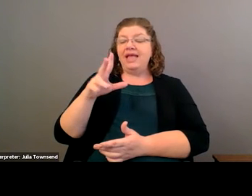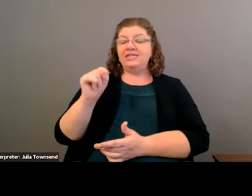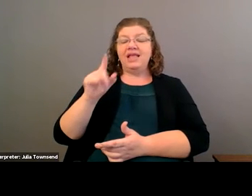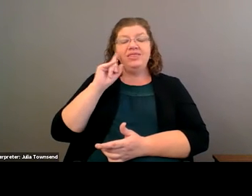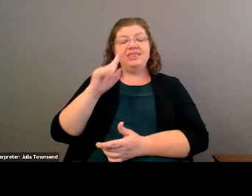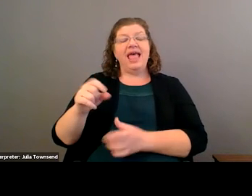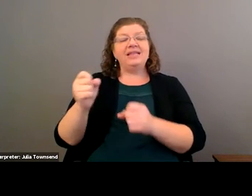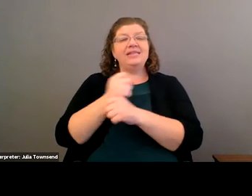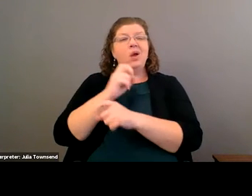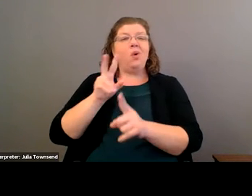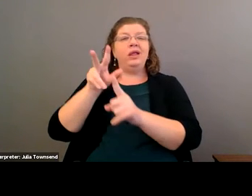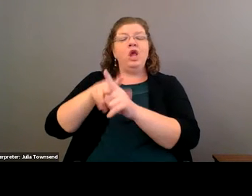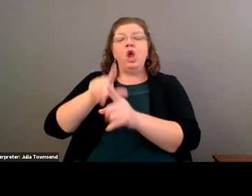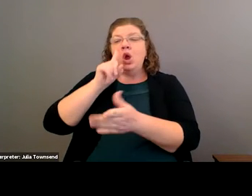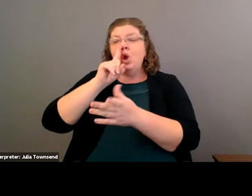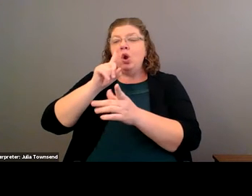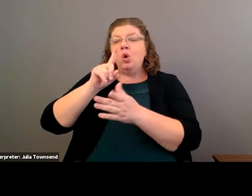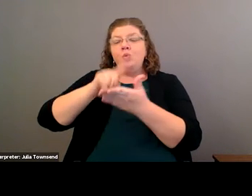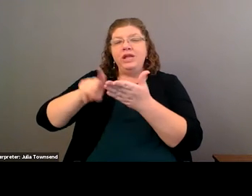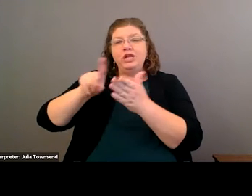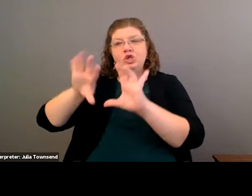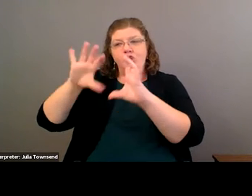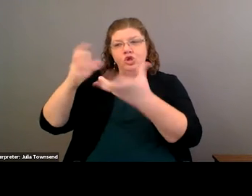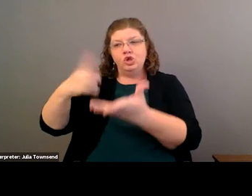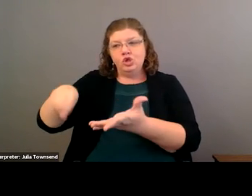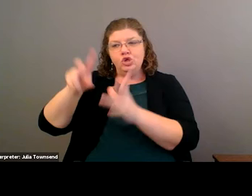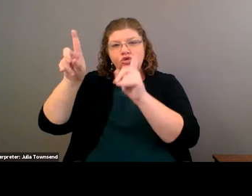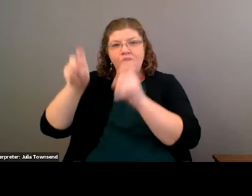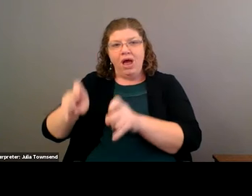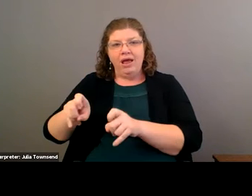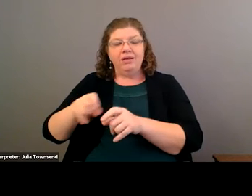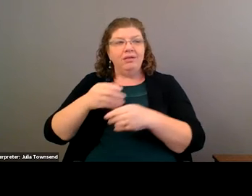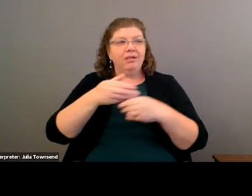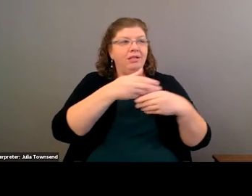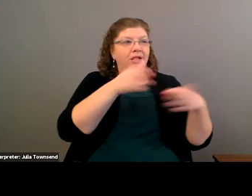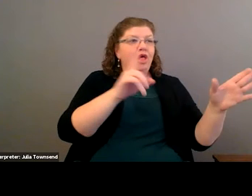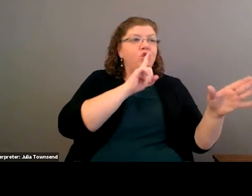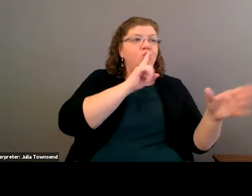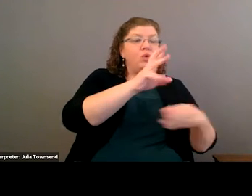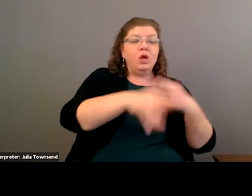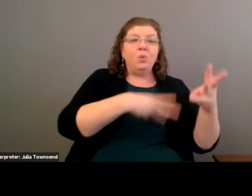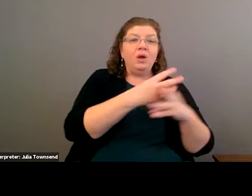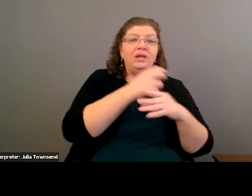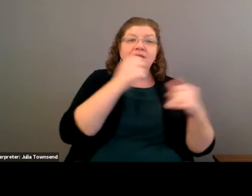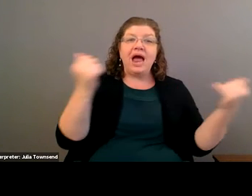estadística solamente es muy limitado.